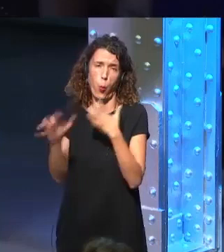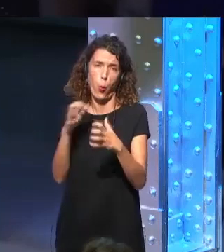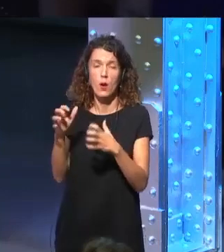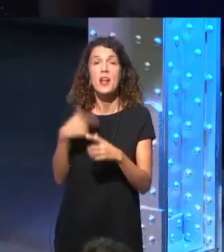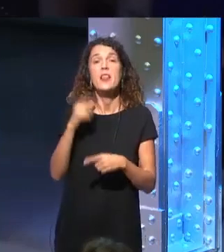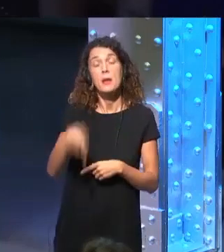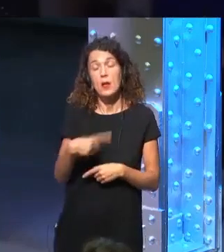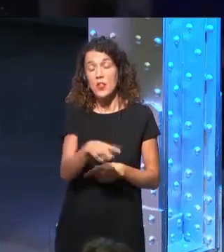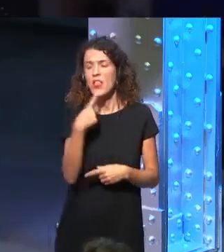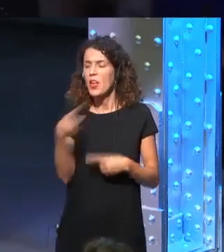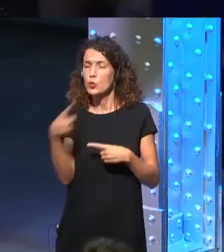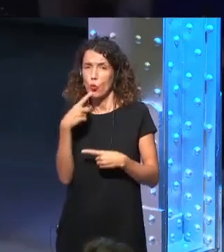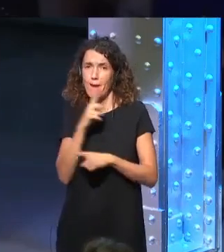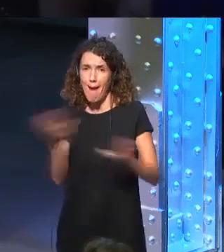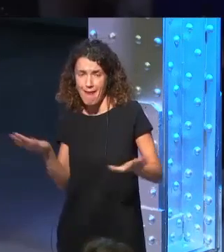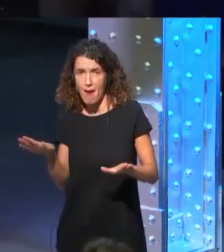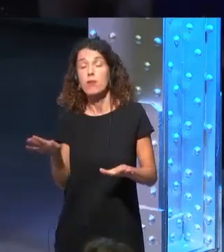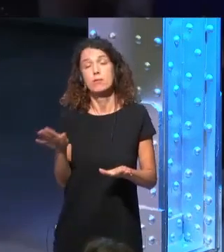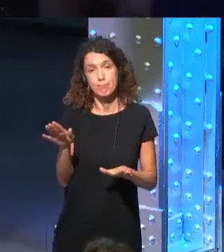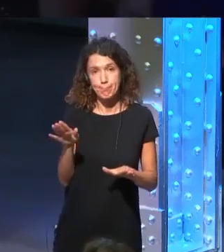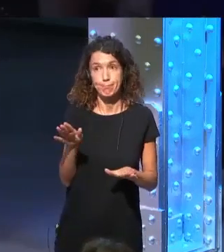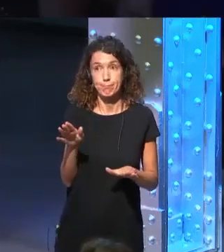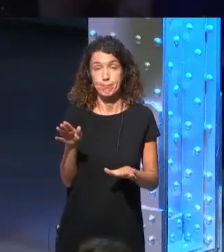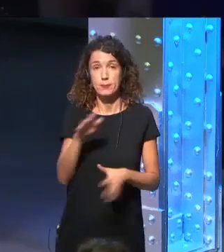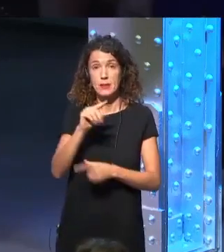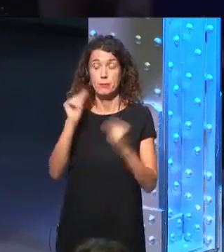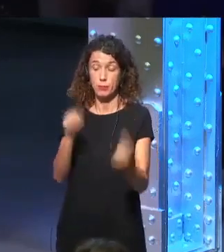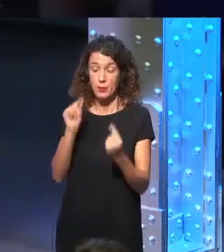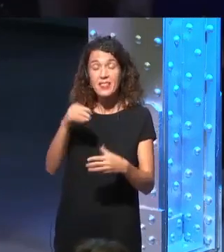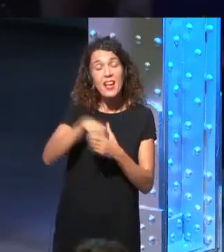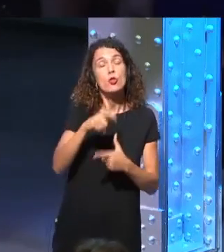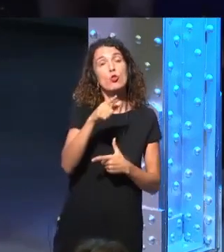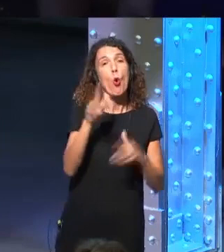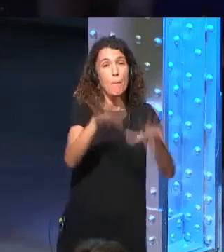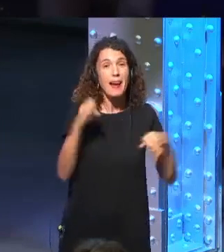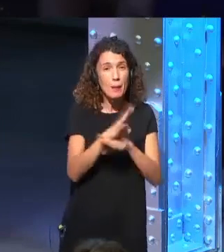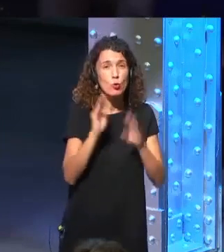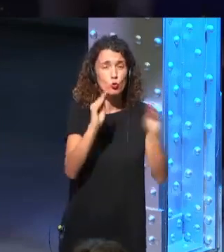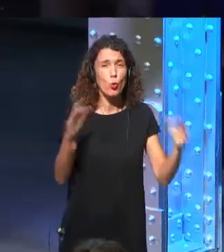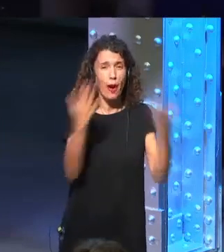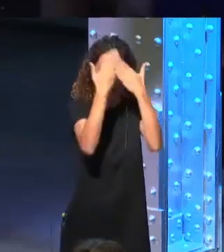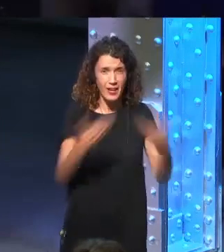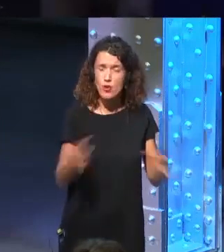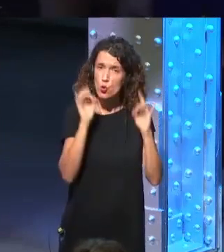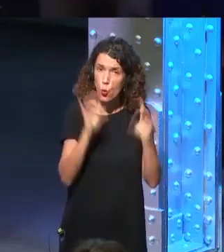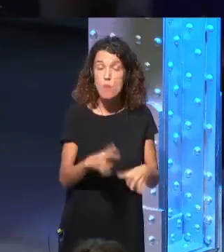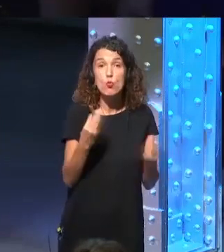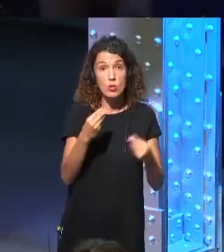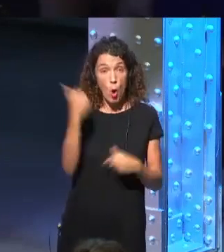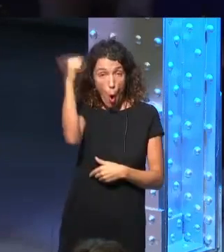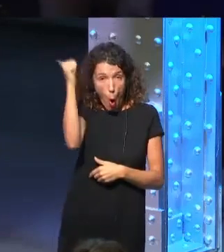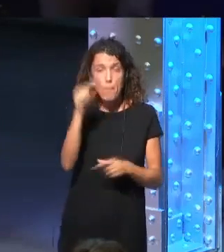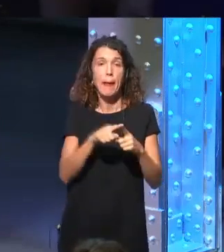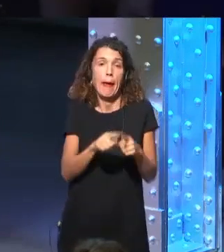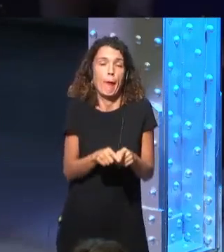gritan y mandan callar al otro si no quieren escucharlo. Y me han dicho que en el Parlamento afgano también ocurre lo mismo, básicamente. Los hombres